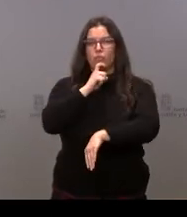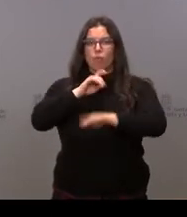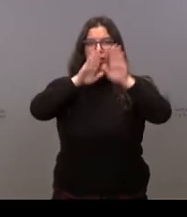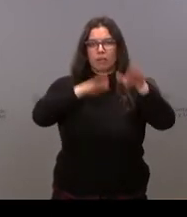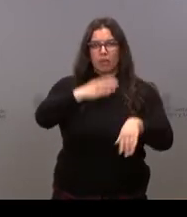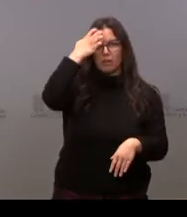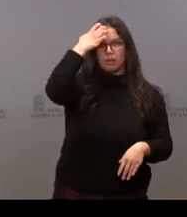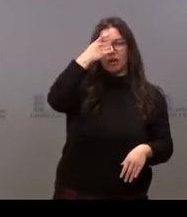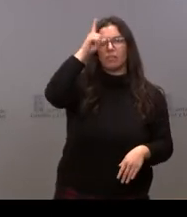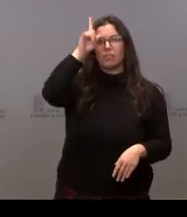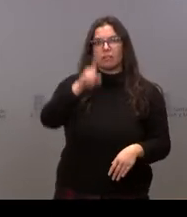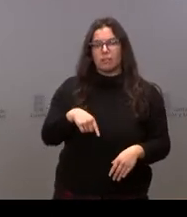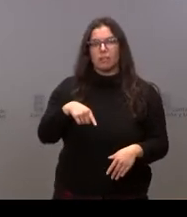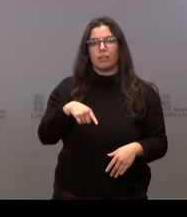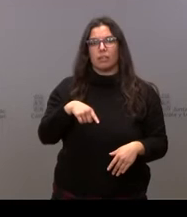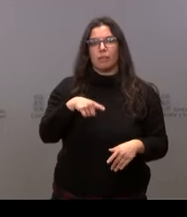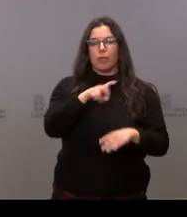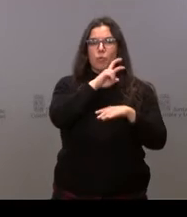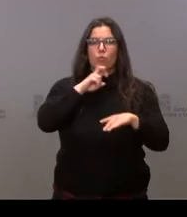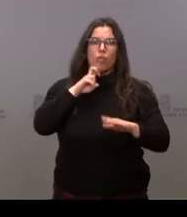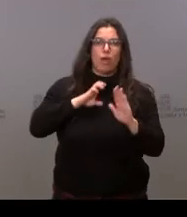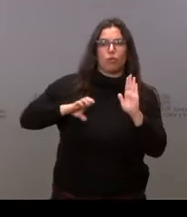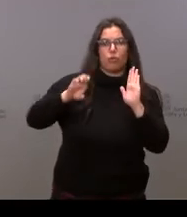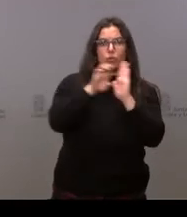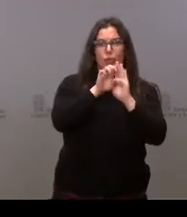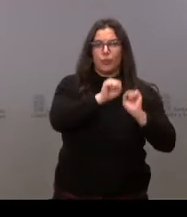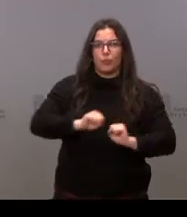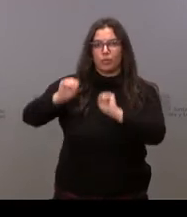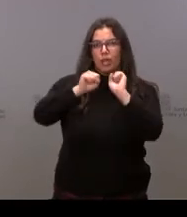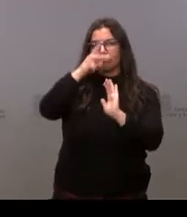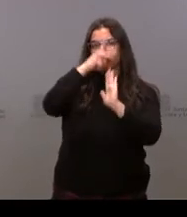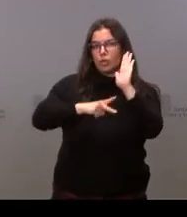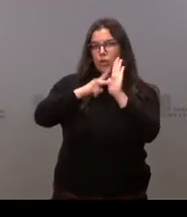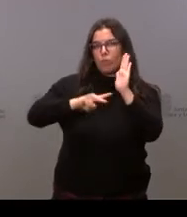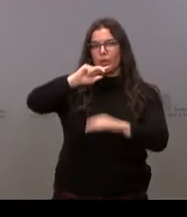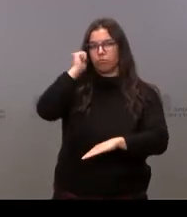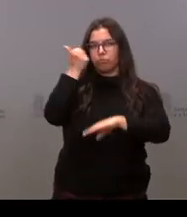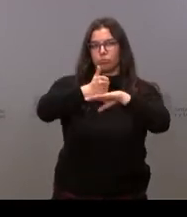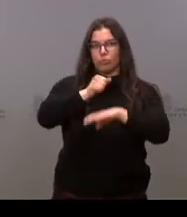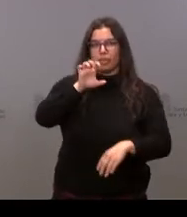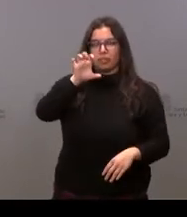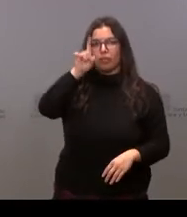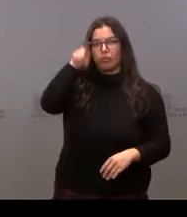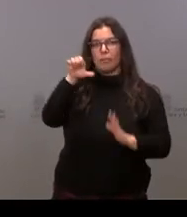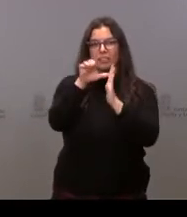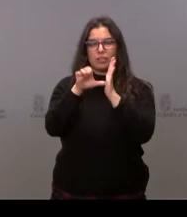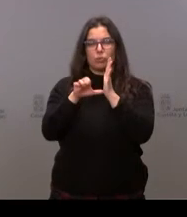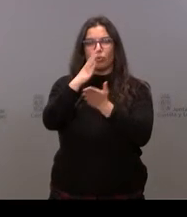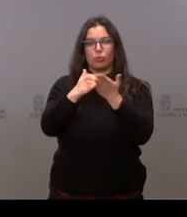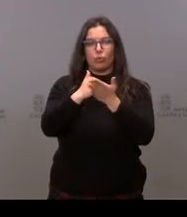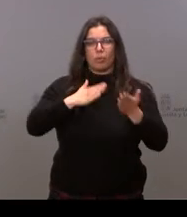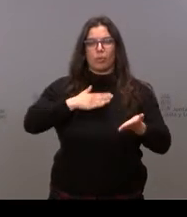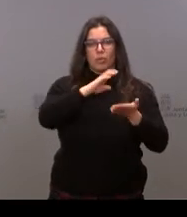y guardar y hacer guardar la constitución como norma fundamental del estado y el estatuto de autonomía de castilla y león'